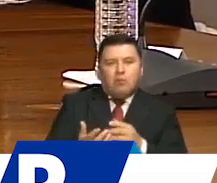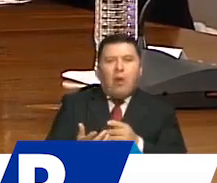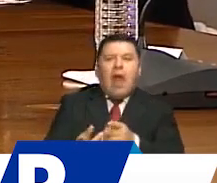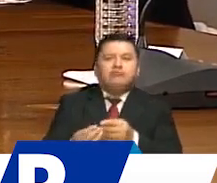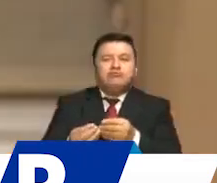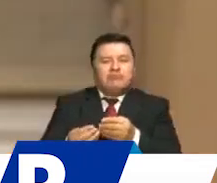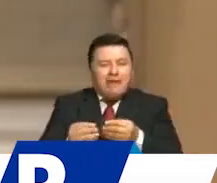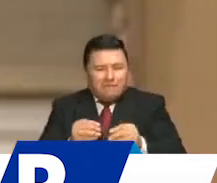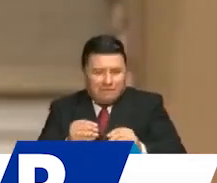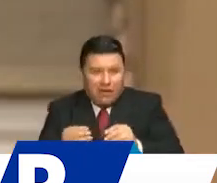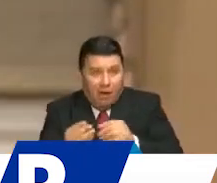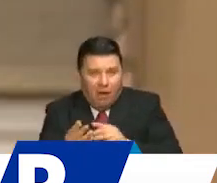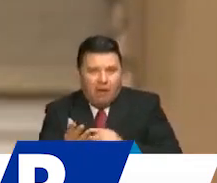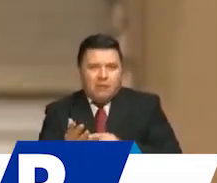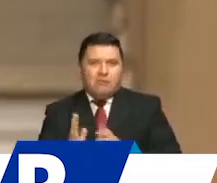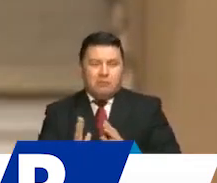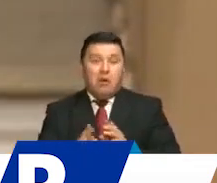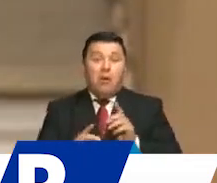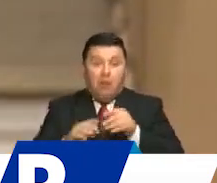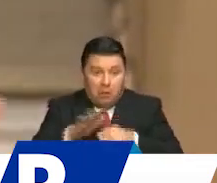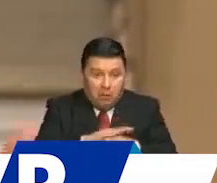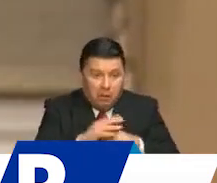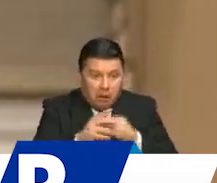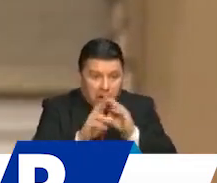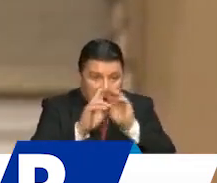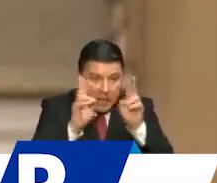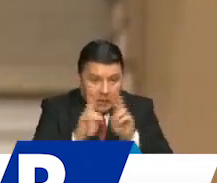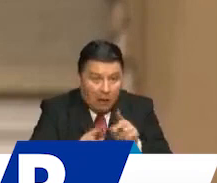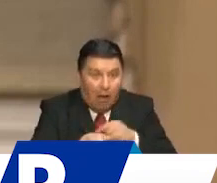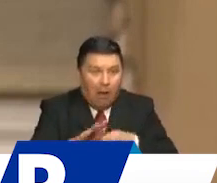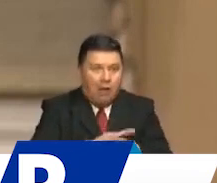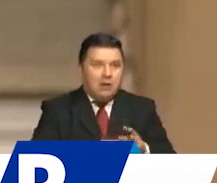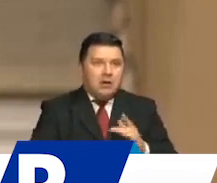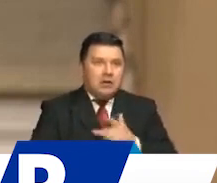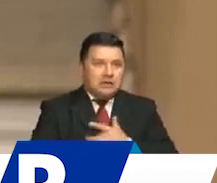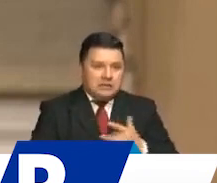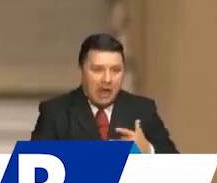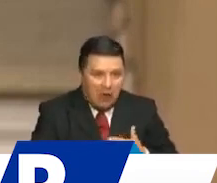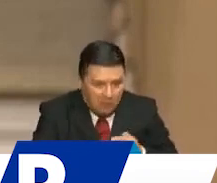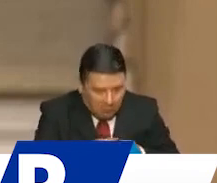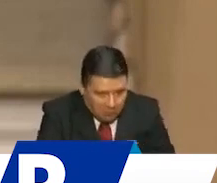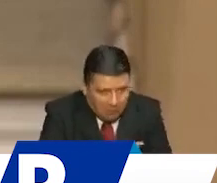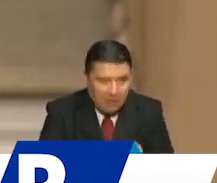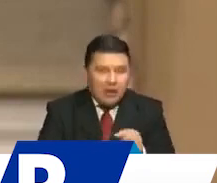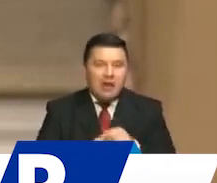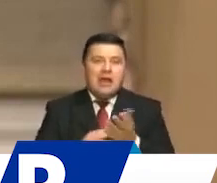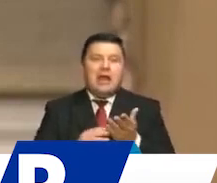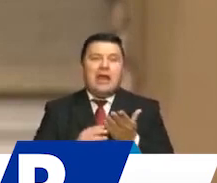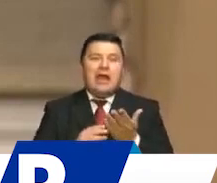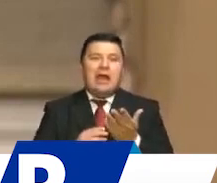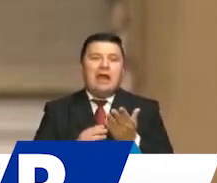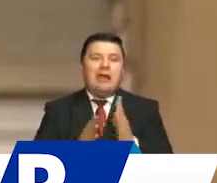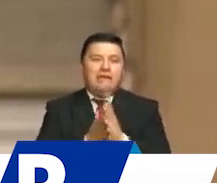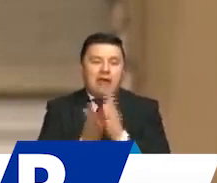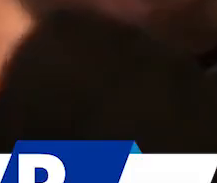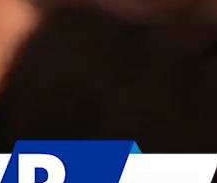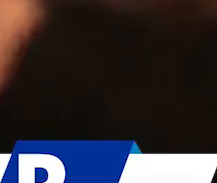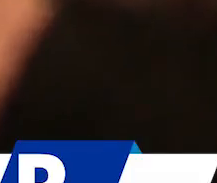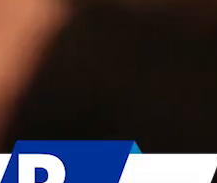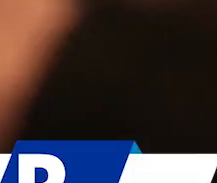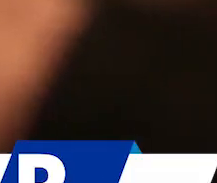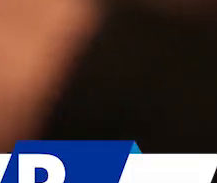a algunos páginas de internet de salud de educación de la información sobre el coronavirus